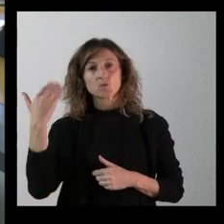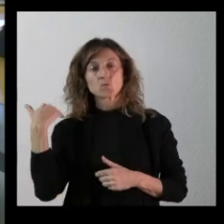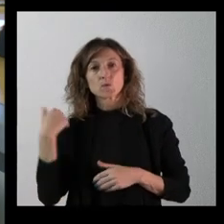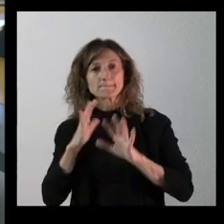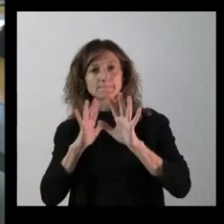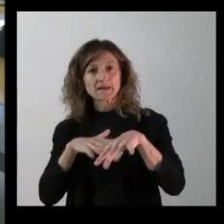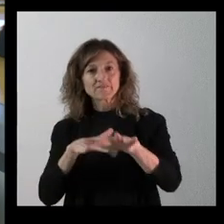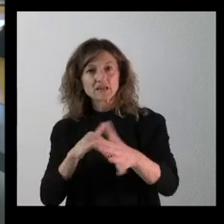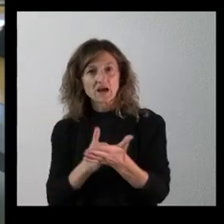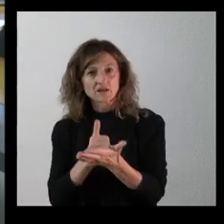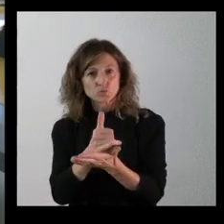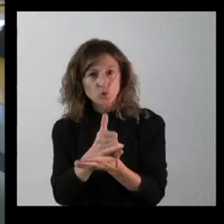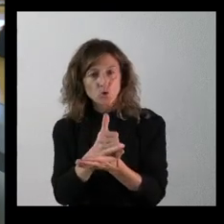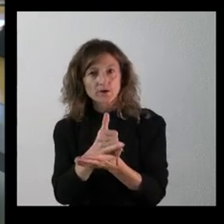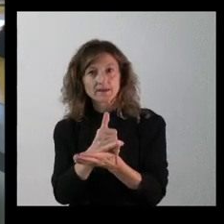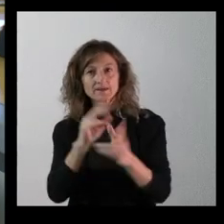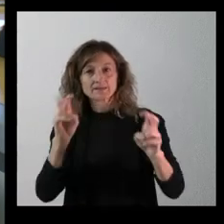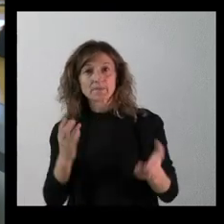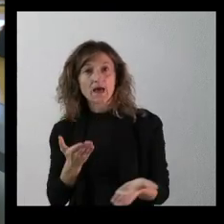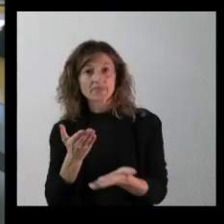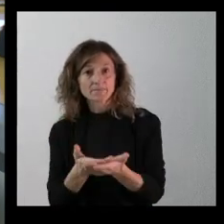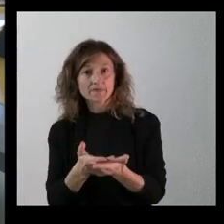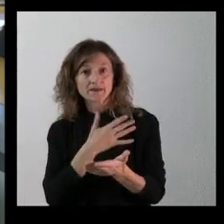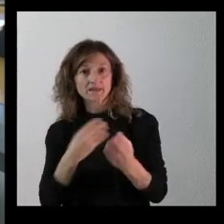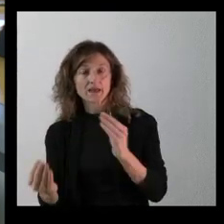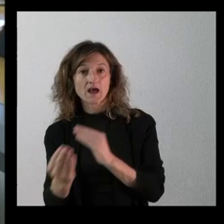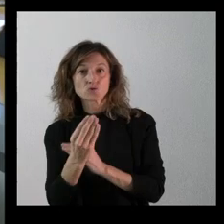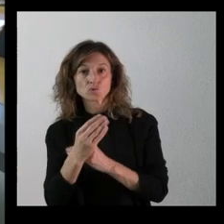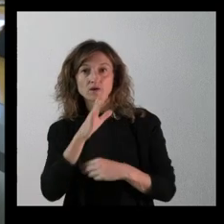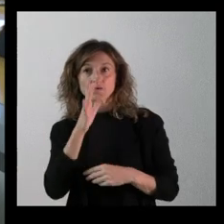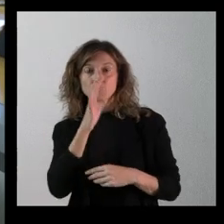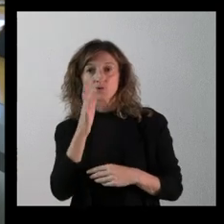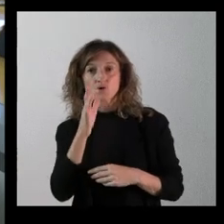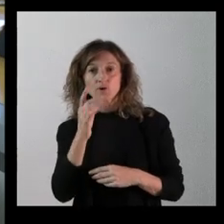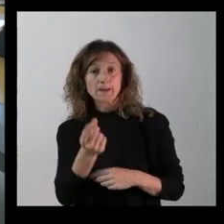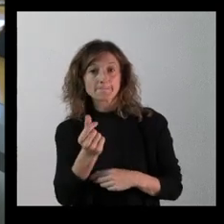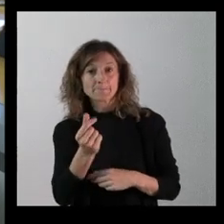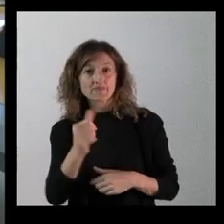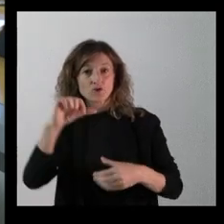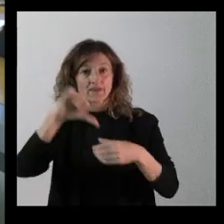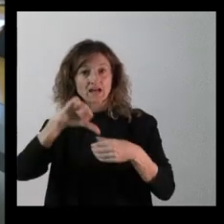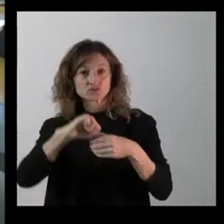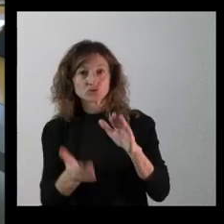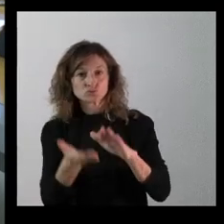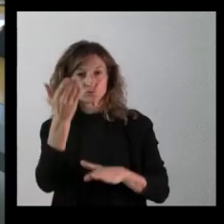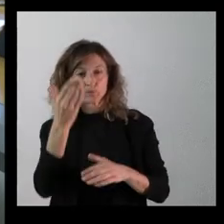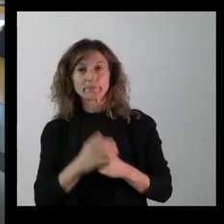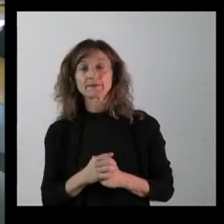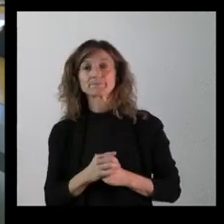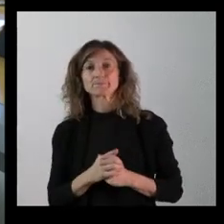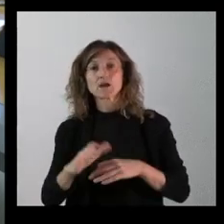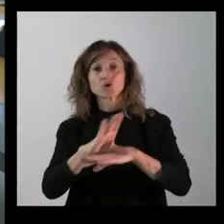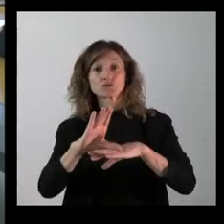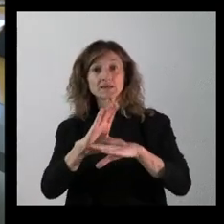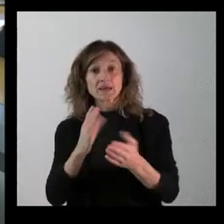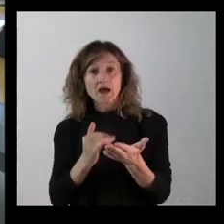de agricultores en demanda de ayudas por la subida de prevención del gasóleo etcétera la consejería